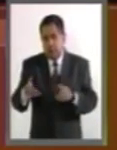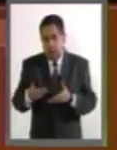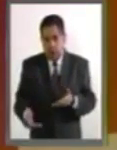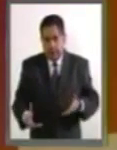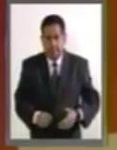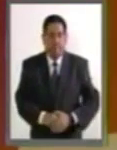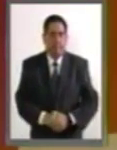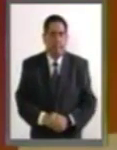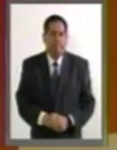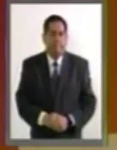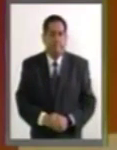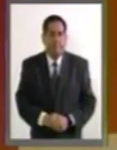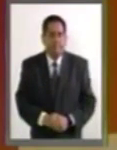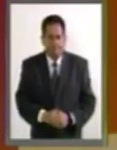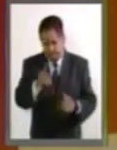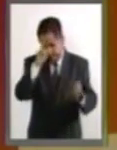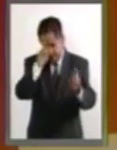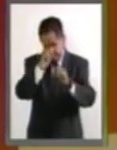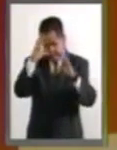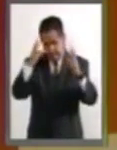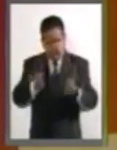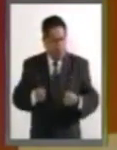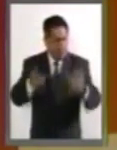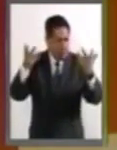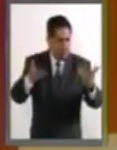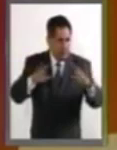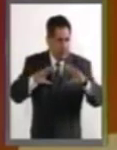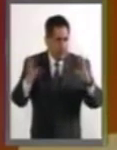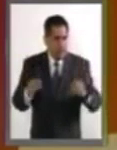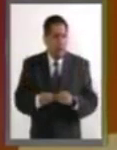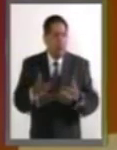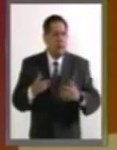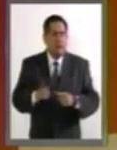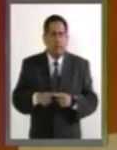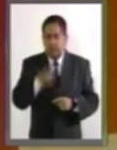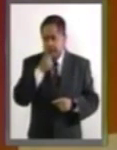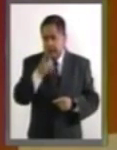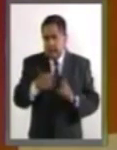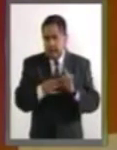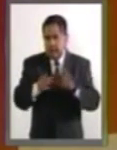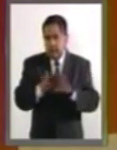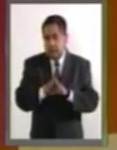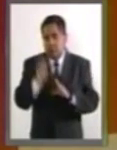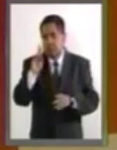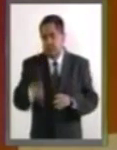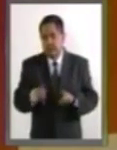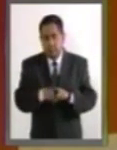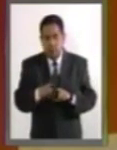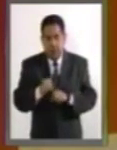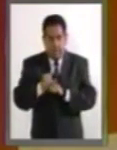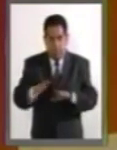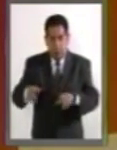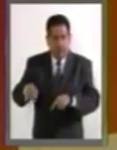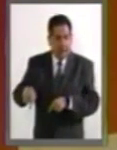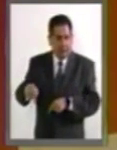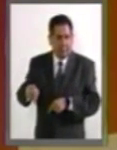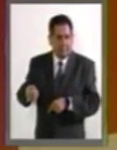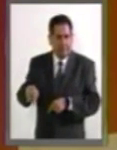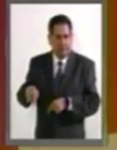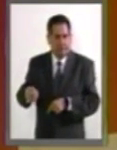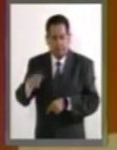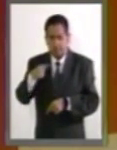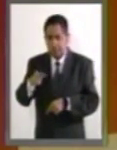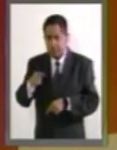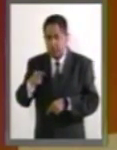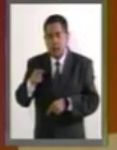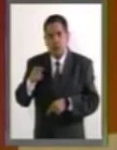fecha. Para dimensionar la magnitud de este fenómeno en nuestro país, basta señalar que de acuerdo con el informe de maternidad en la niñez del